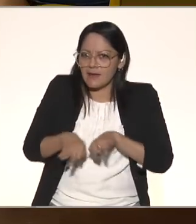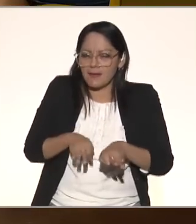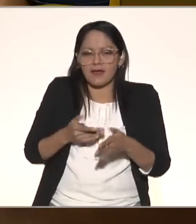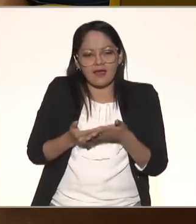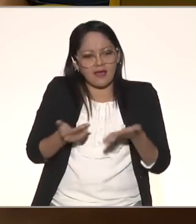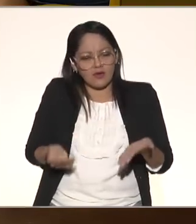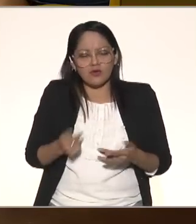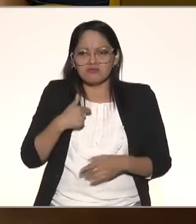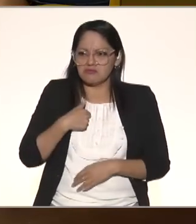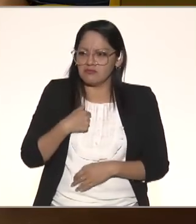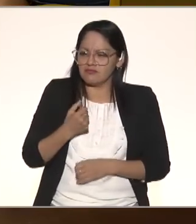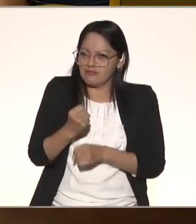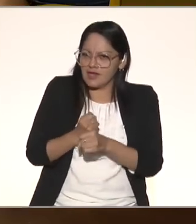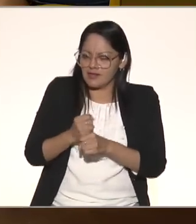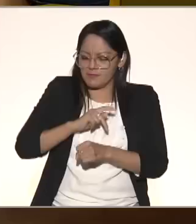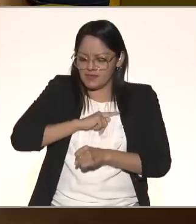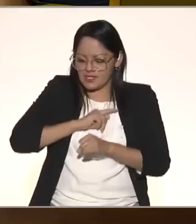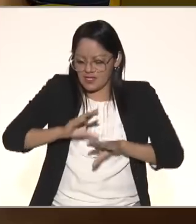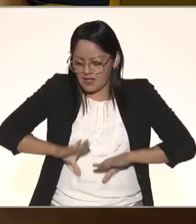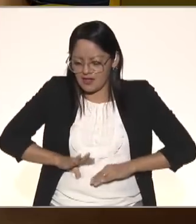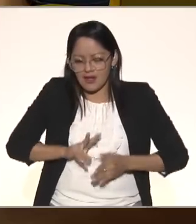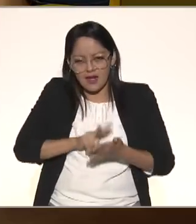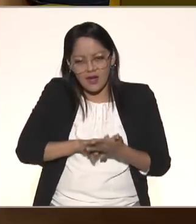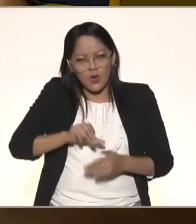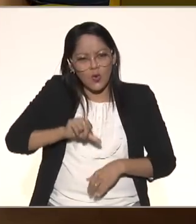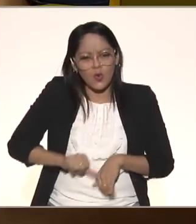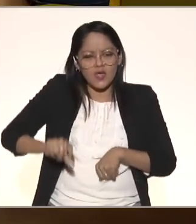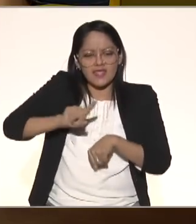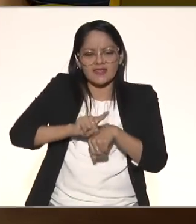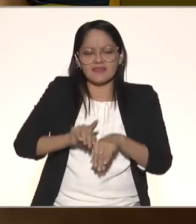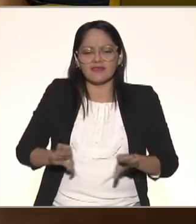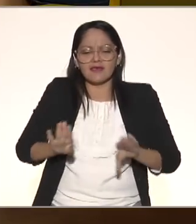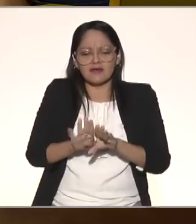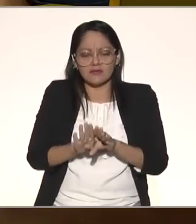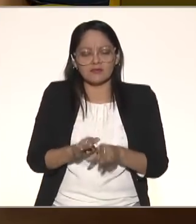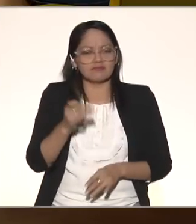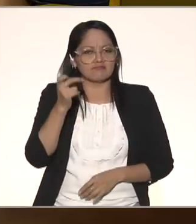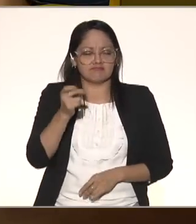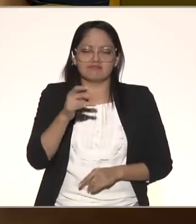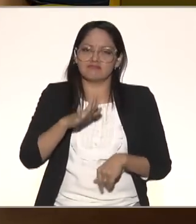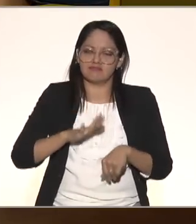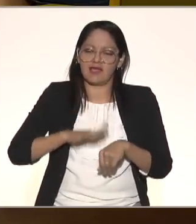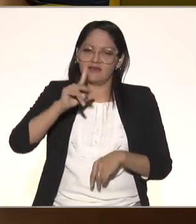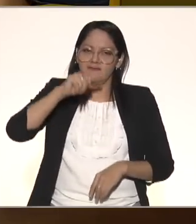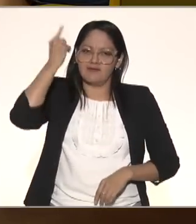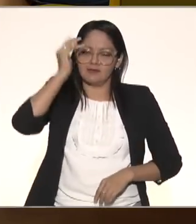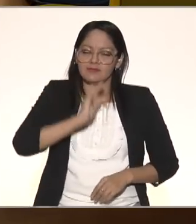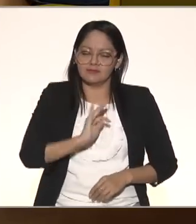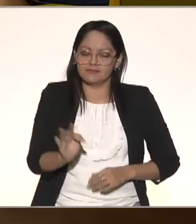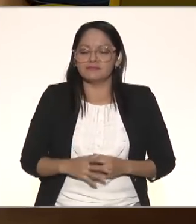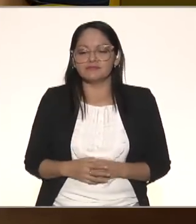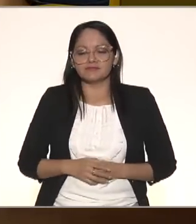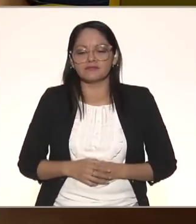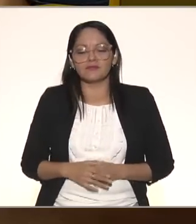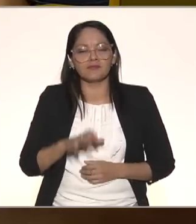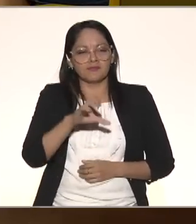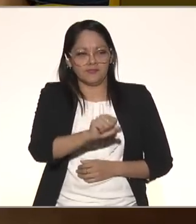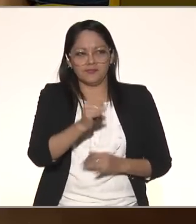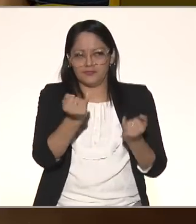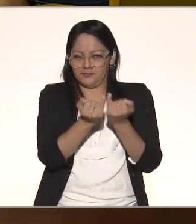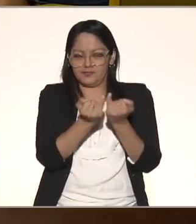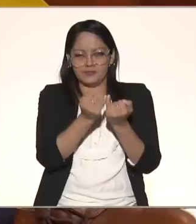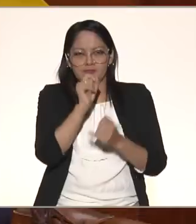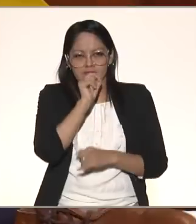practicar mis valores en el día de hoy, en este instante, y eso se vuelve mucho más fácil. Algo importante aquí